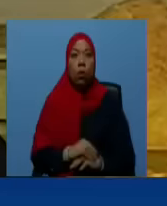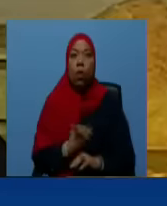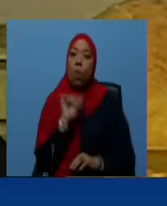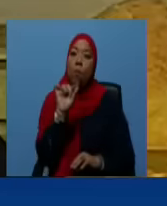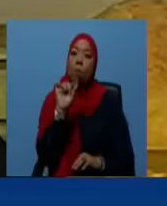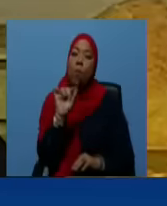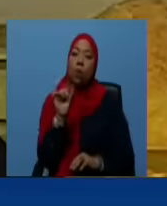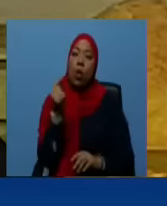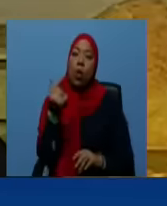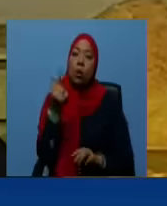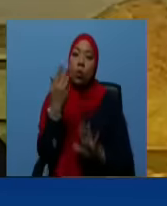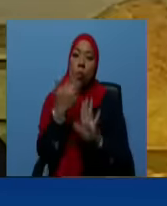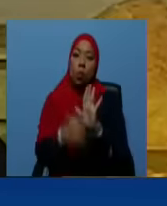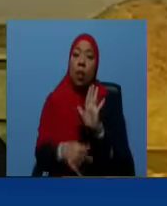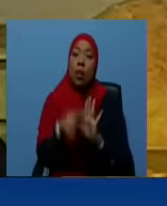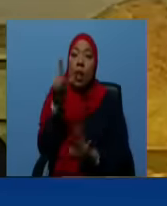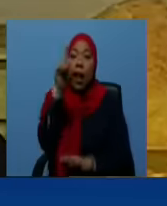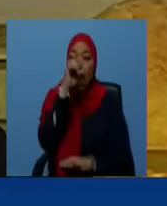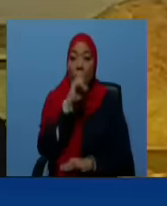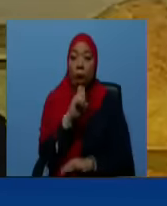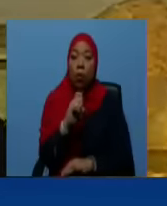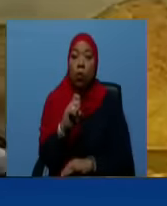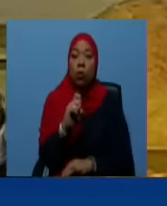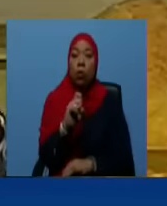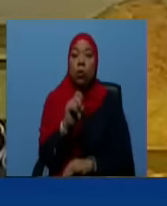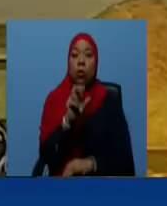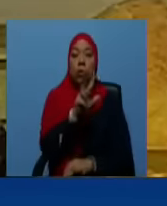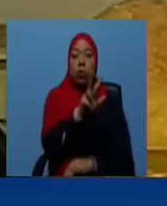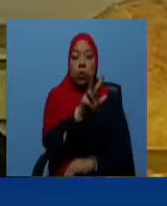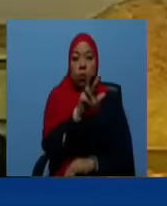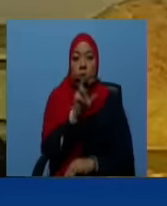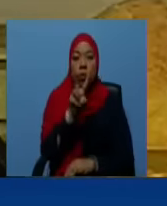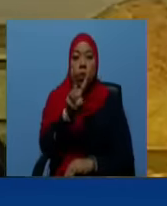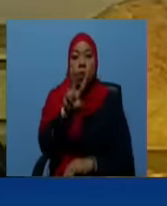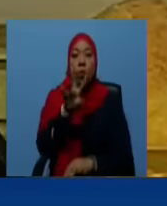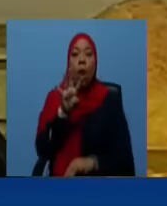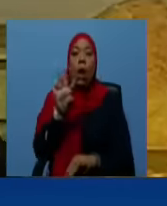marcamos una inflación anualizada del